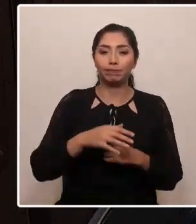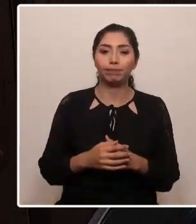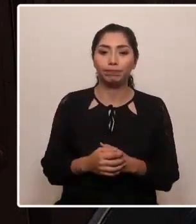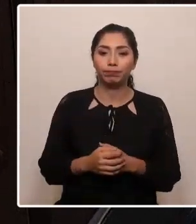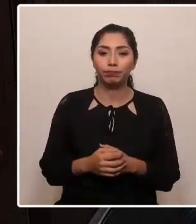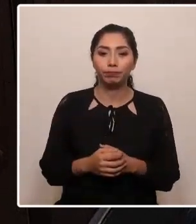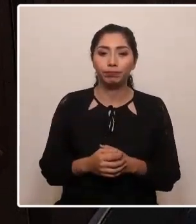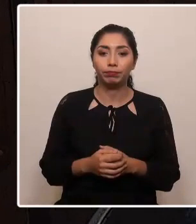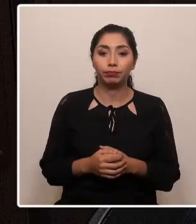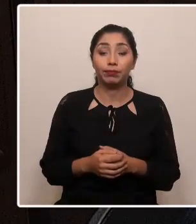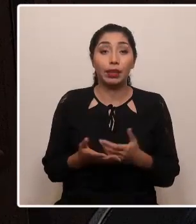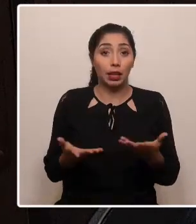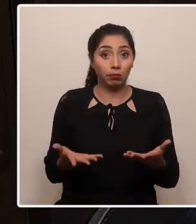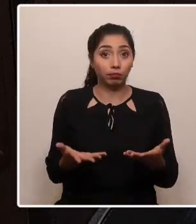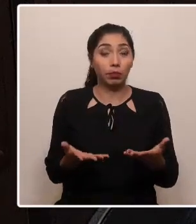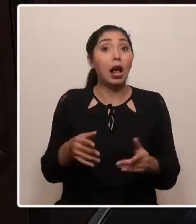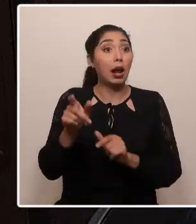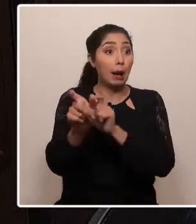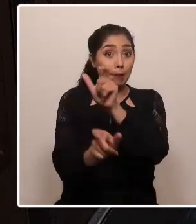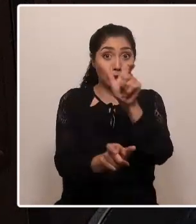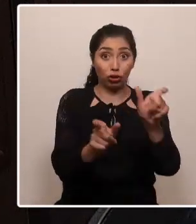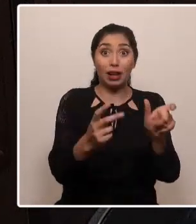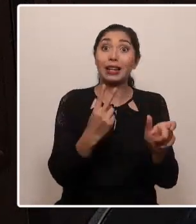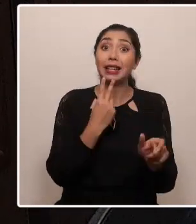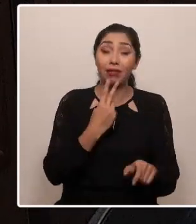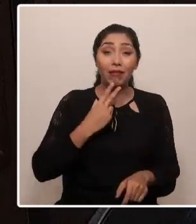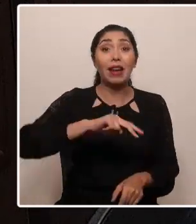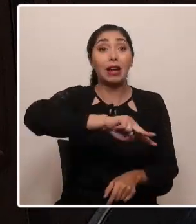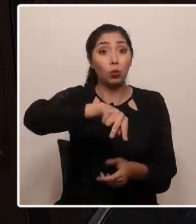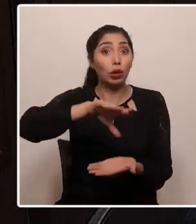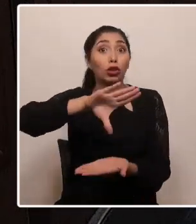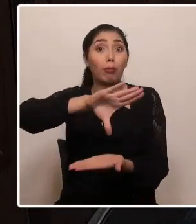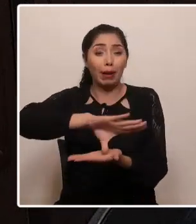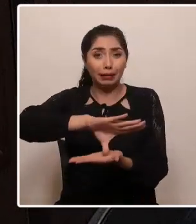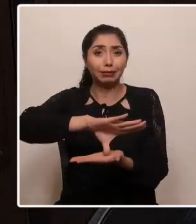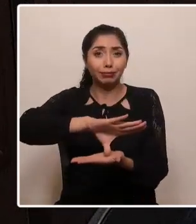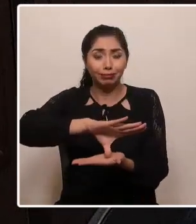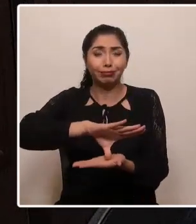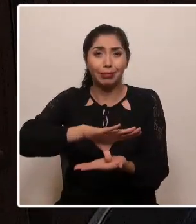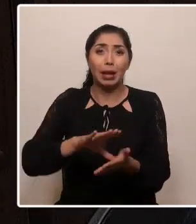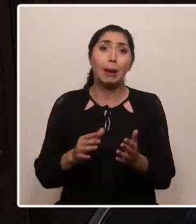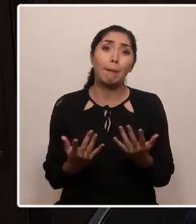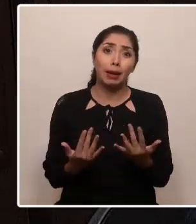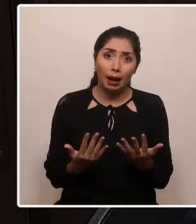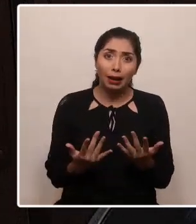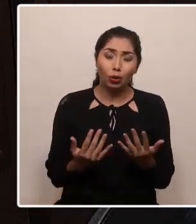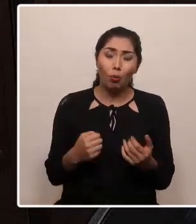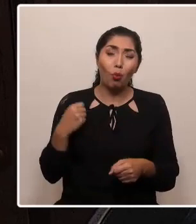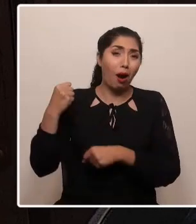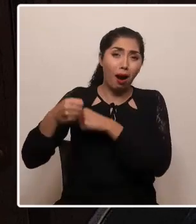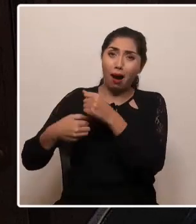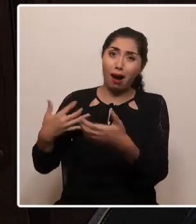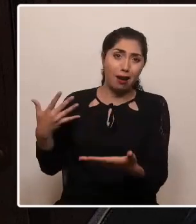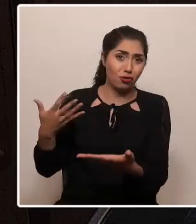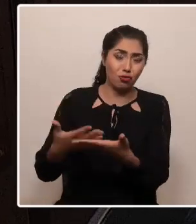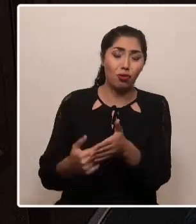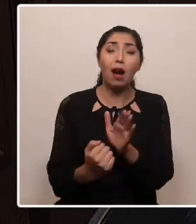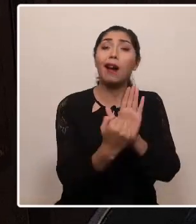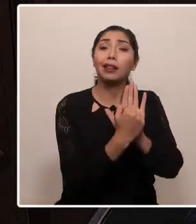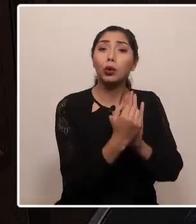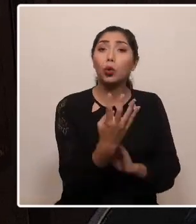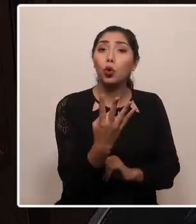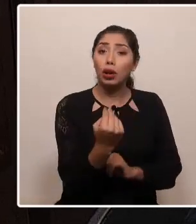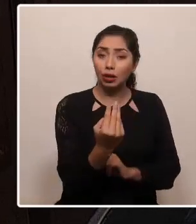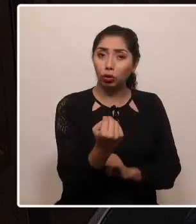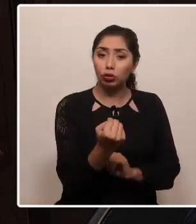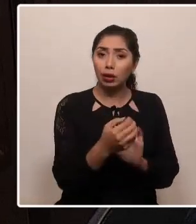las personas que viven en nuestro país llevan añorando durante décadas. El artículo 14, que establece el